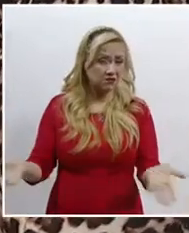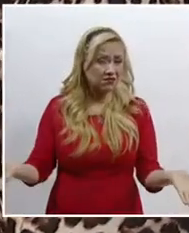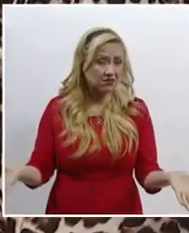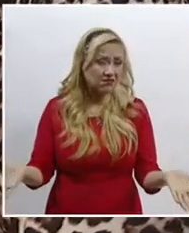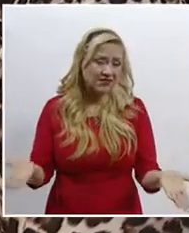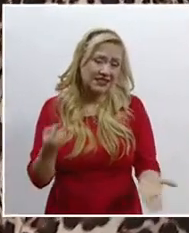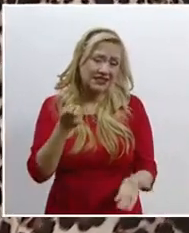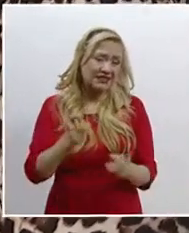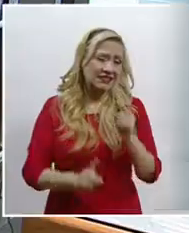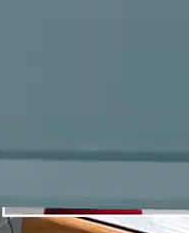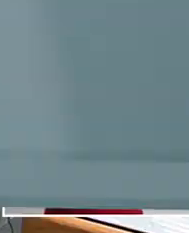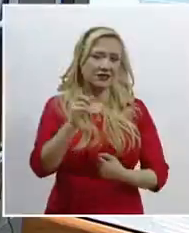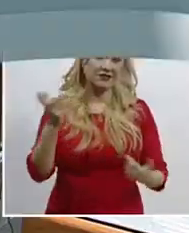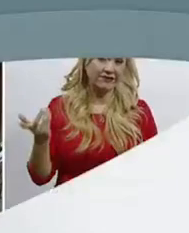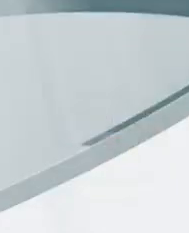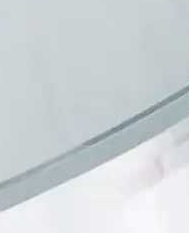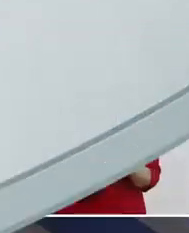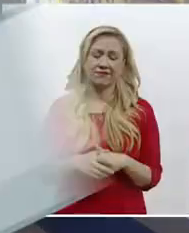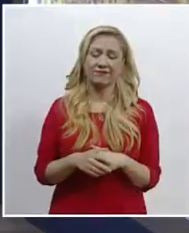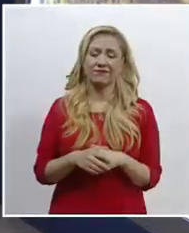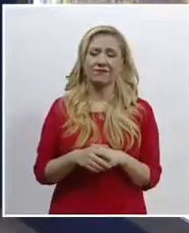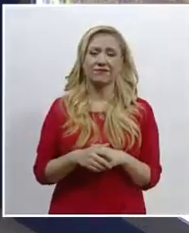discriminación.